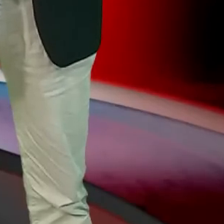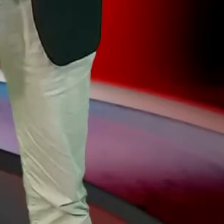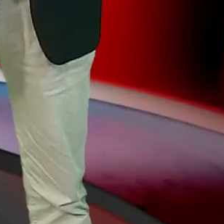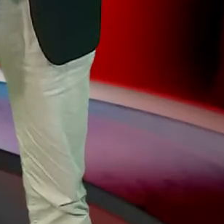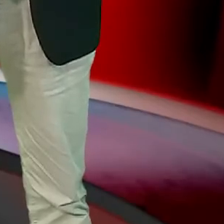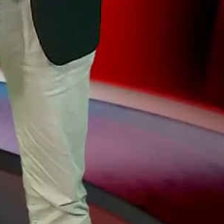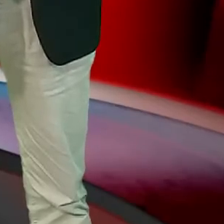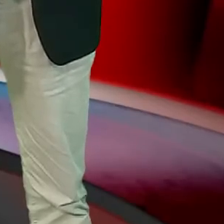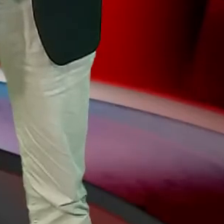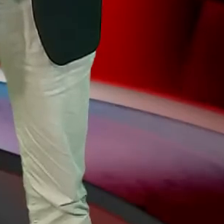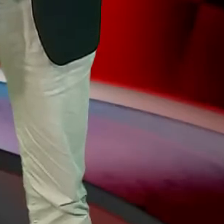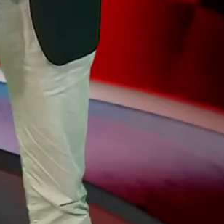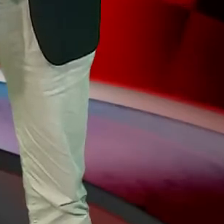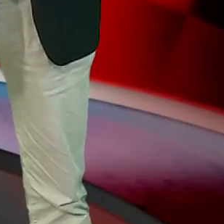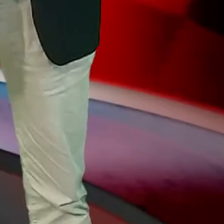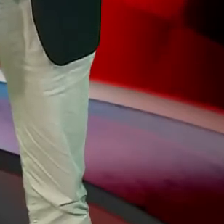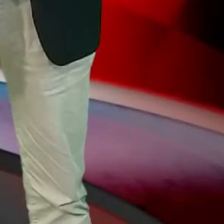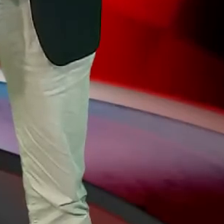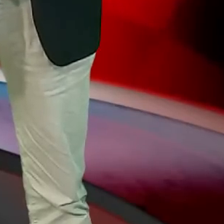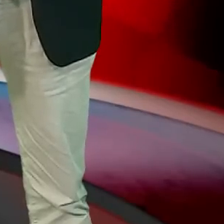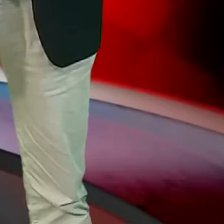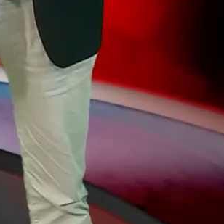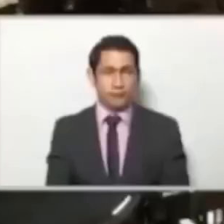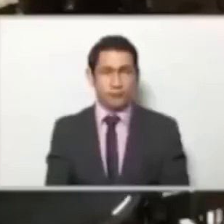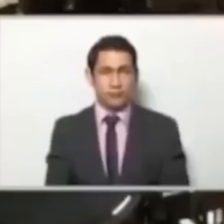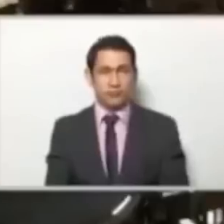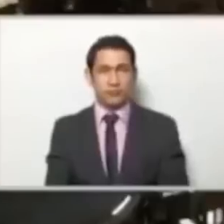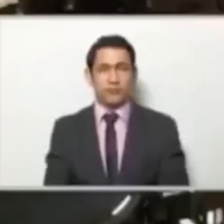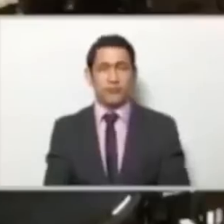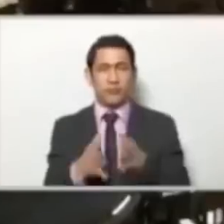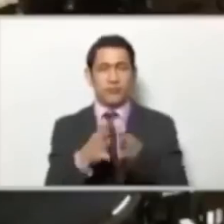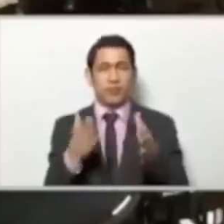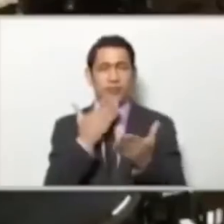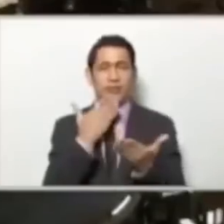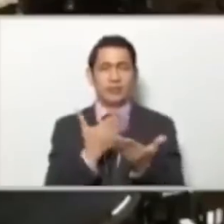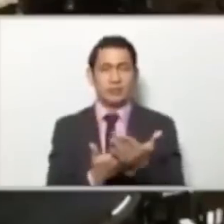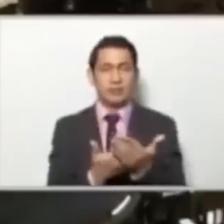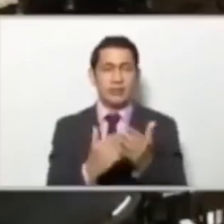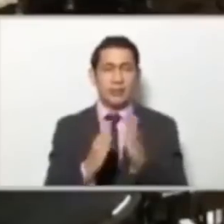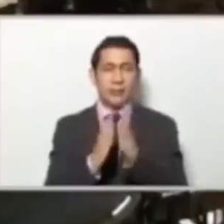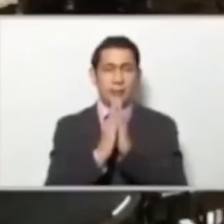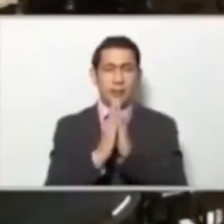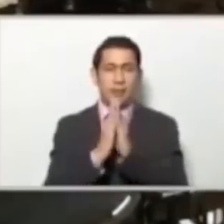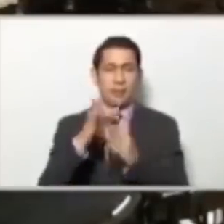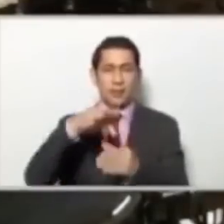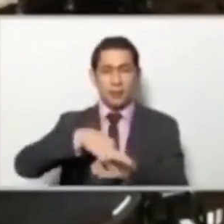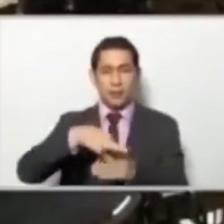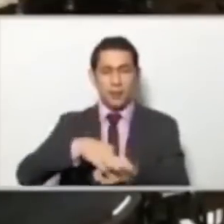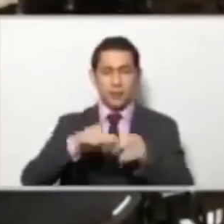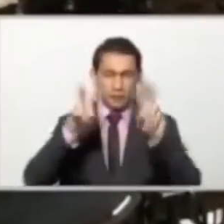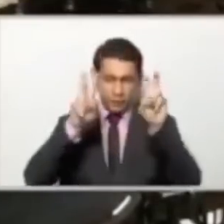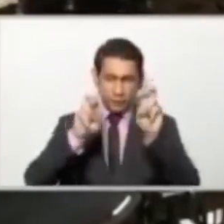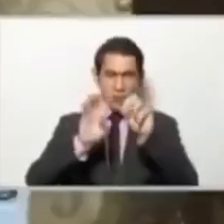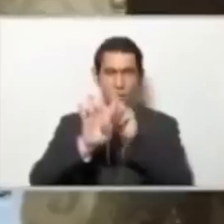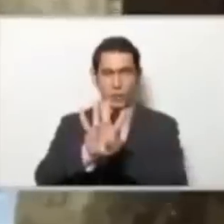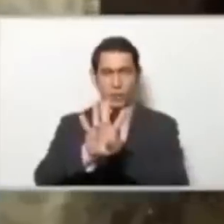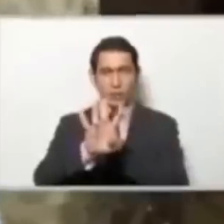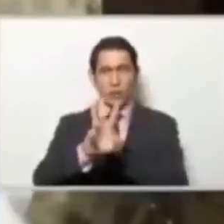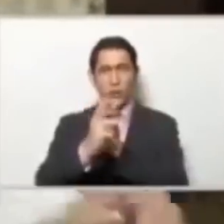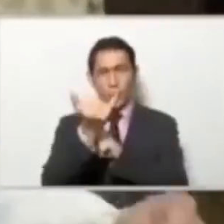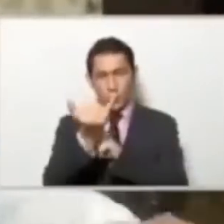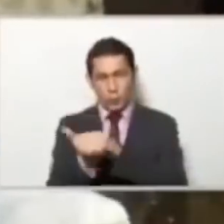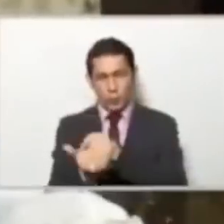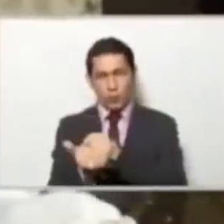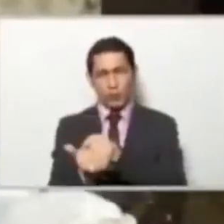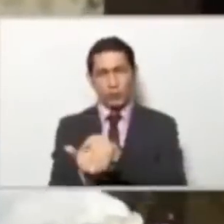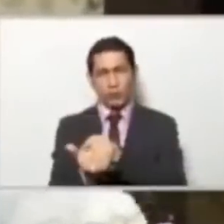revolucionarios. El pueblo los seguirá respaldando. Muchas gracias, señor alcalde. Me permito elevar a moción el punto número 4 del